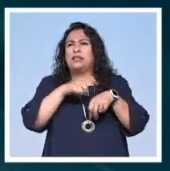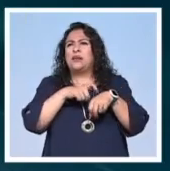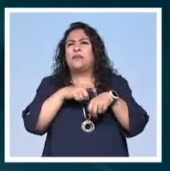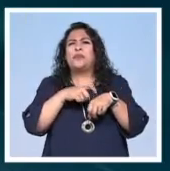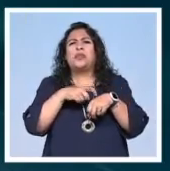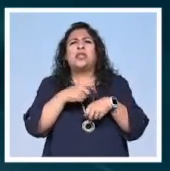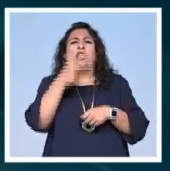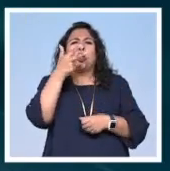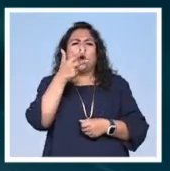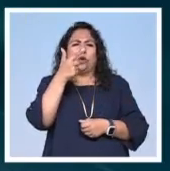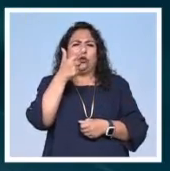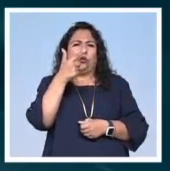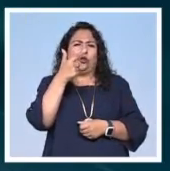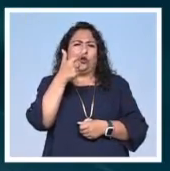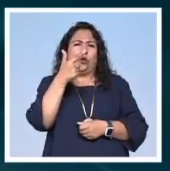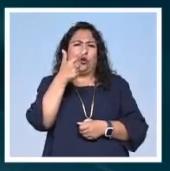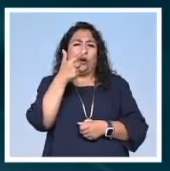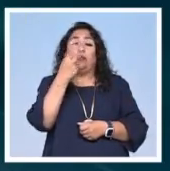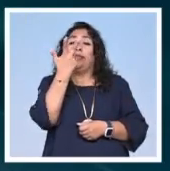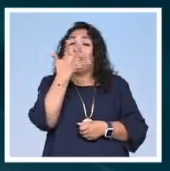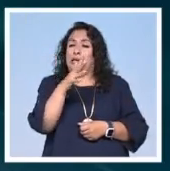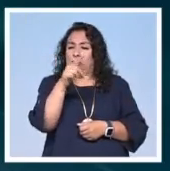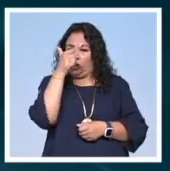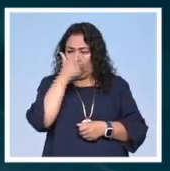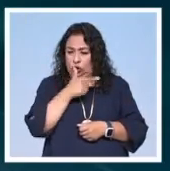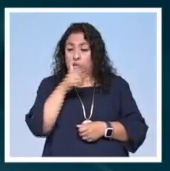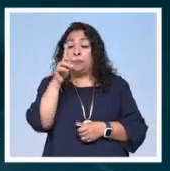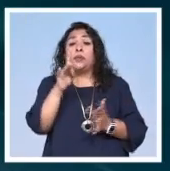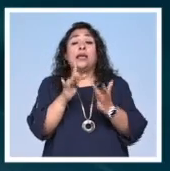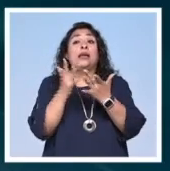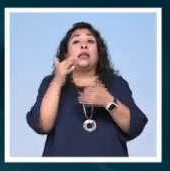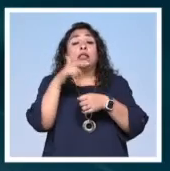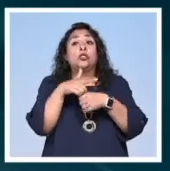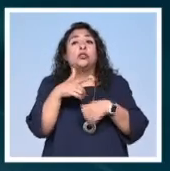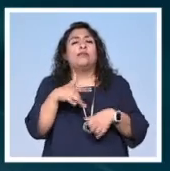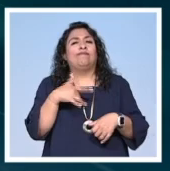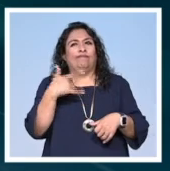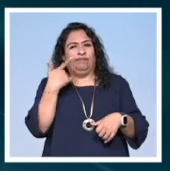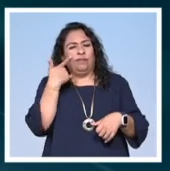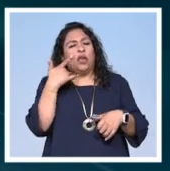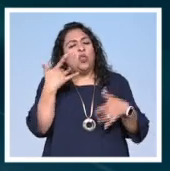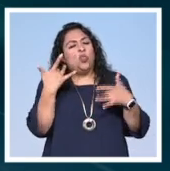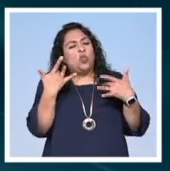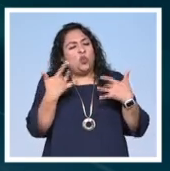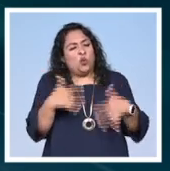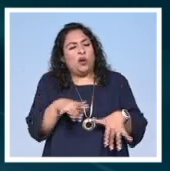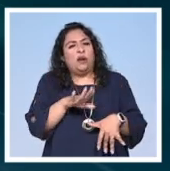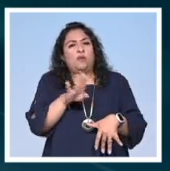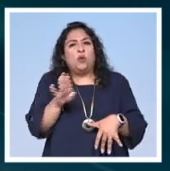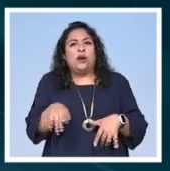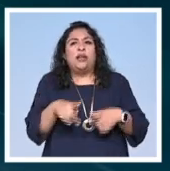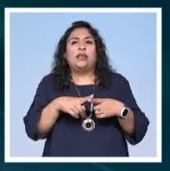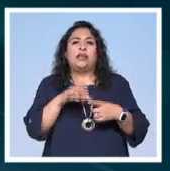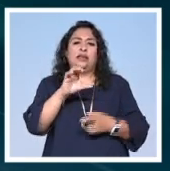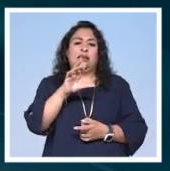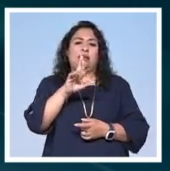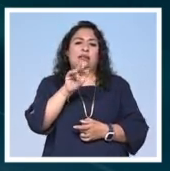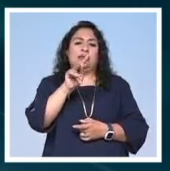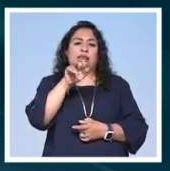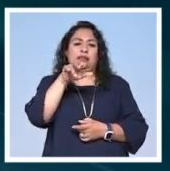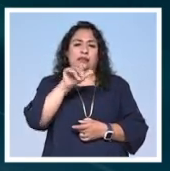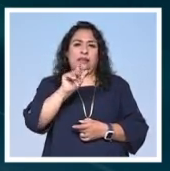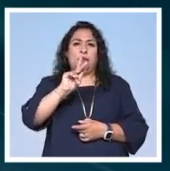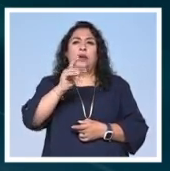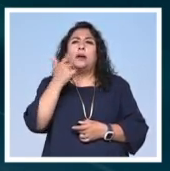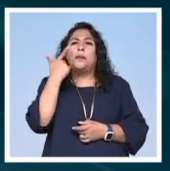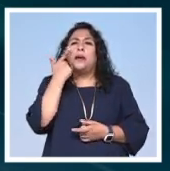22 horas Y bueno pues en redes sociales se percibió también el dolor por el fallecimiento de Cristina Pacheco vamos a